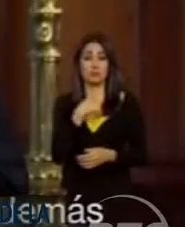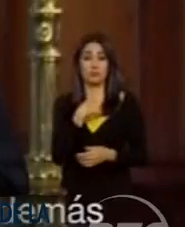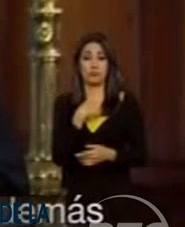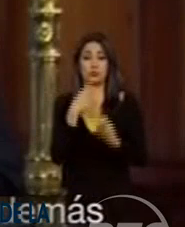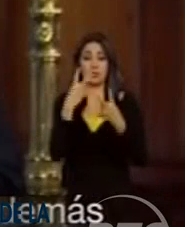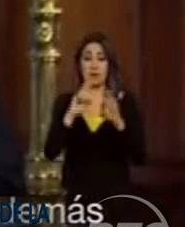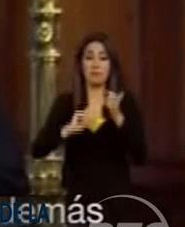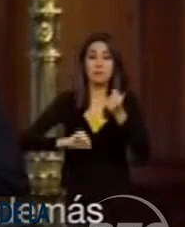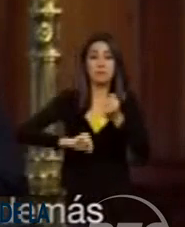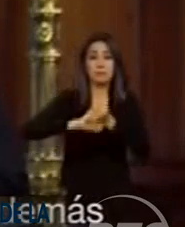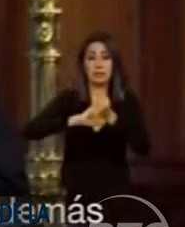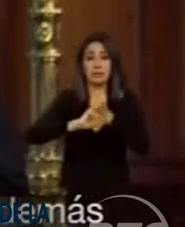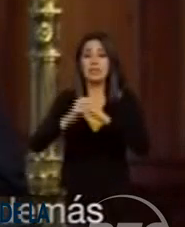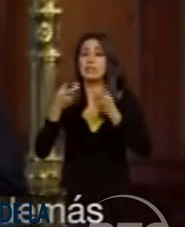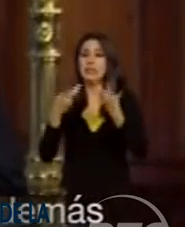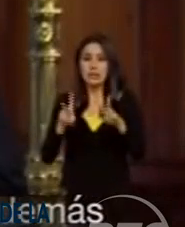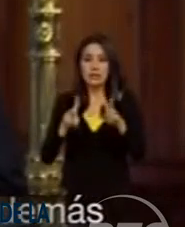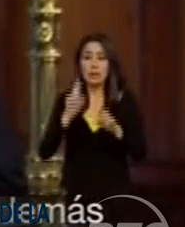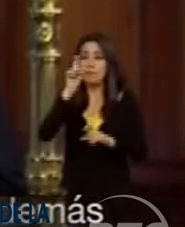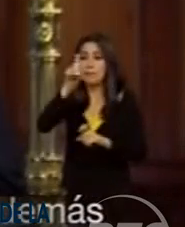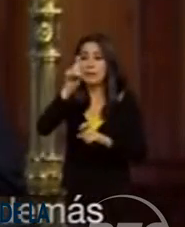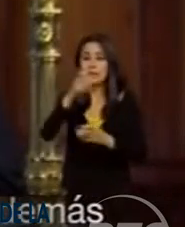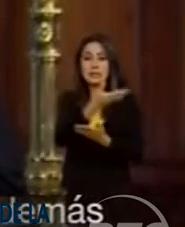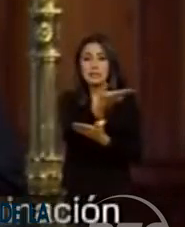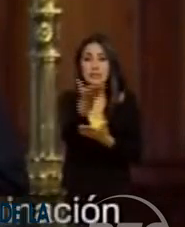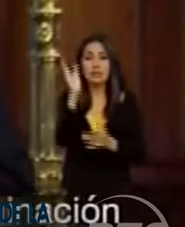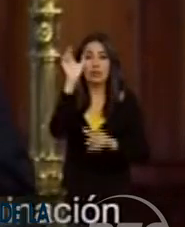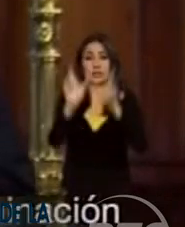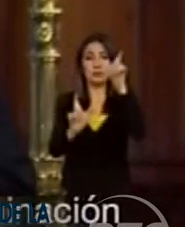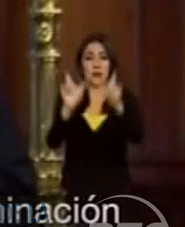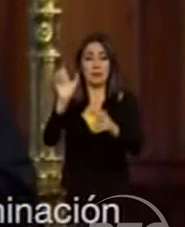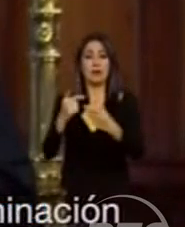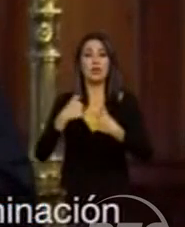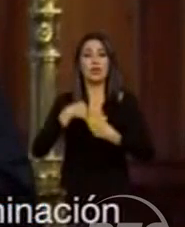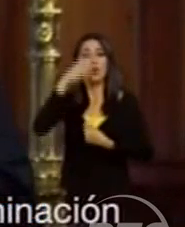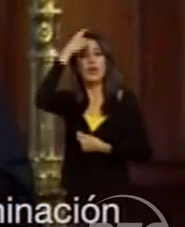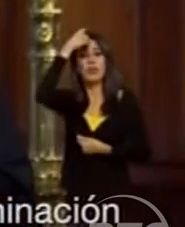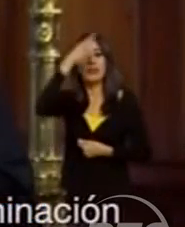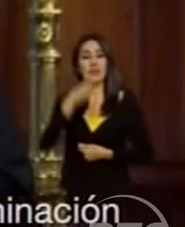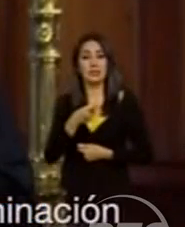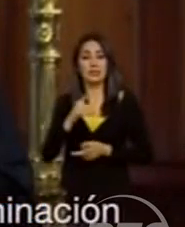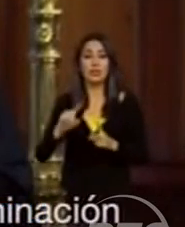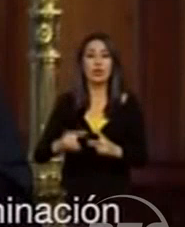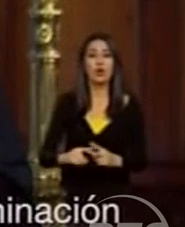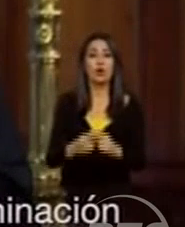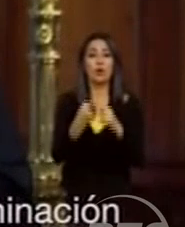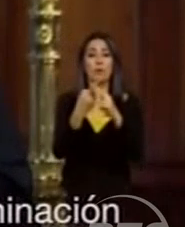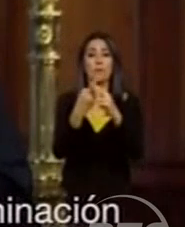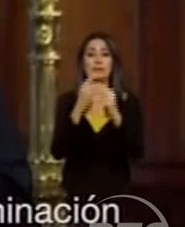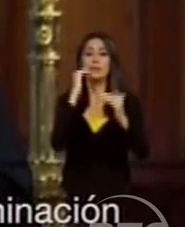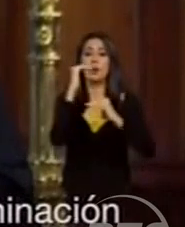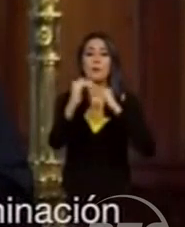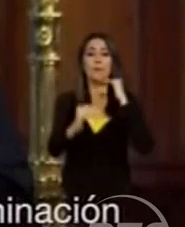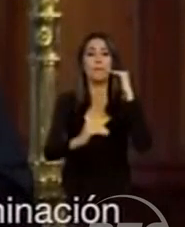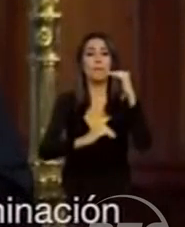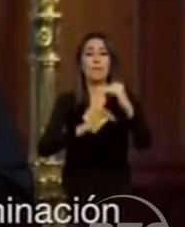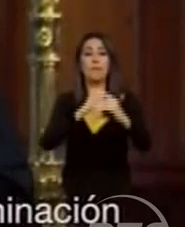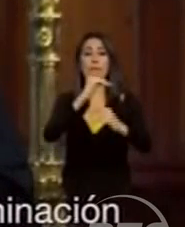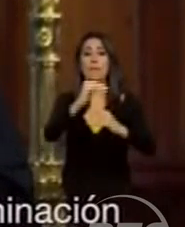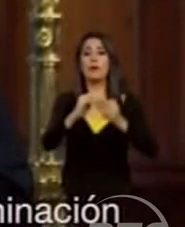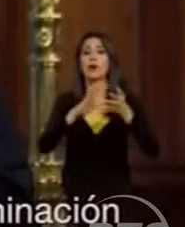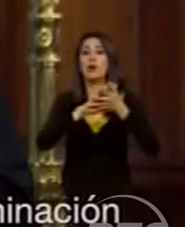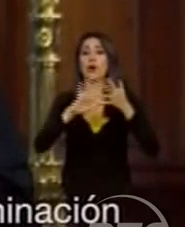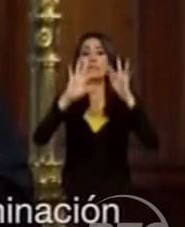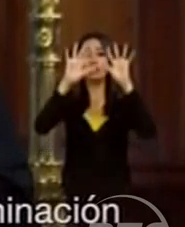además recogiendo el clamor ético de la ciudadanía, he dispuesto iniciar el proceso de eliminación de